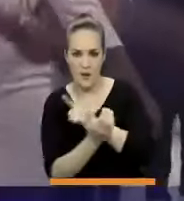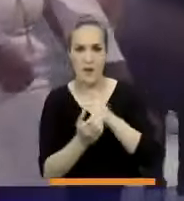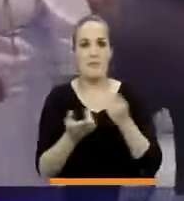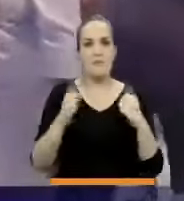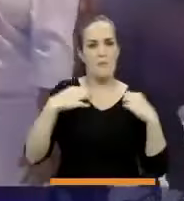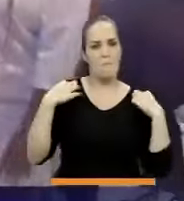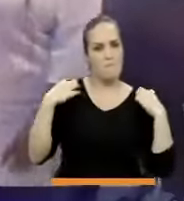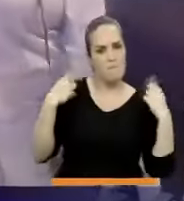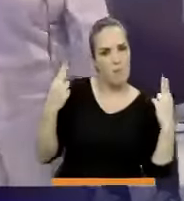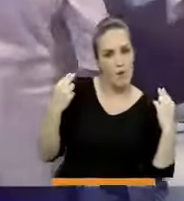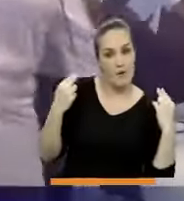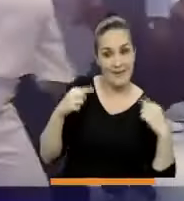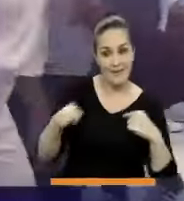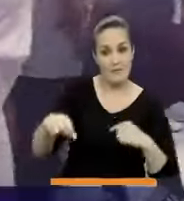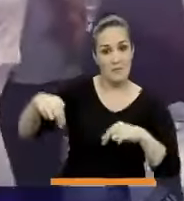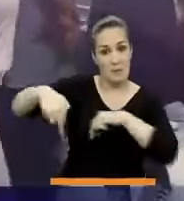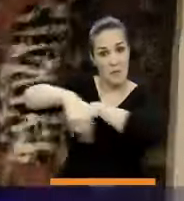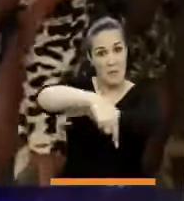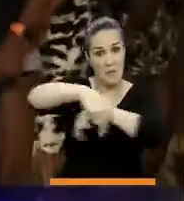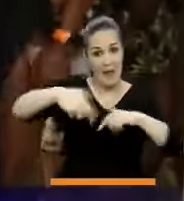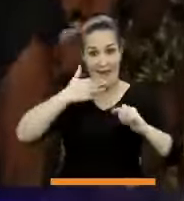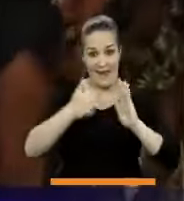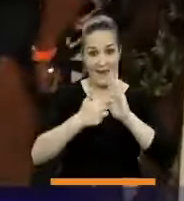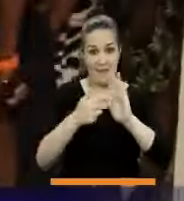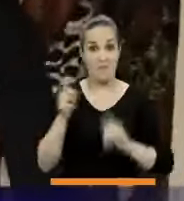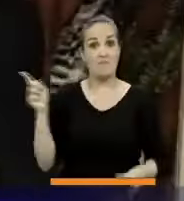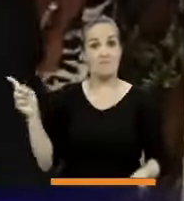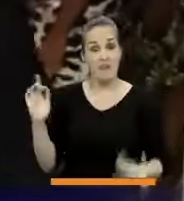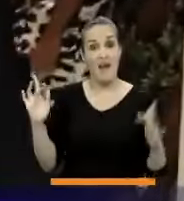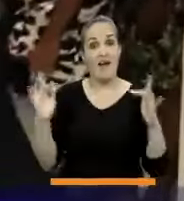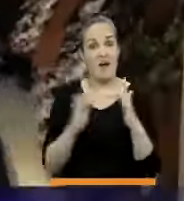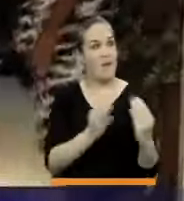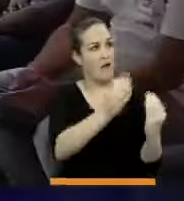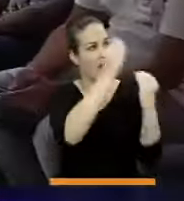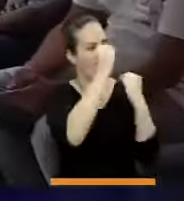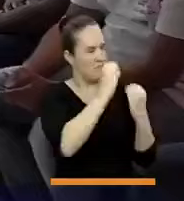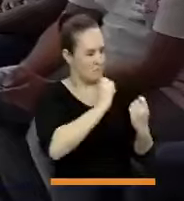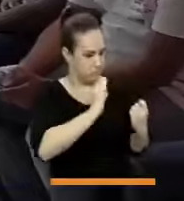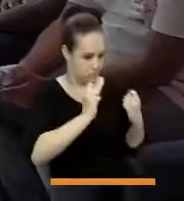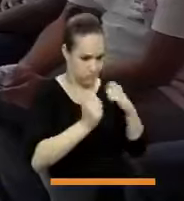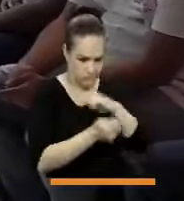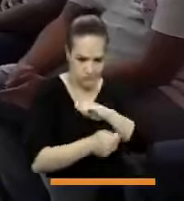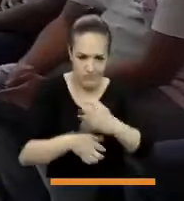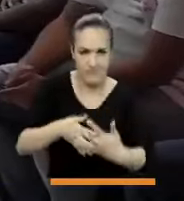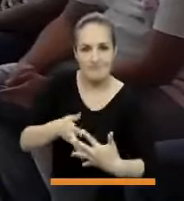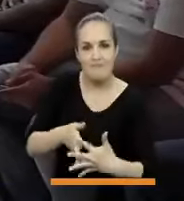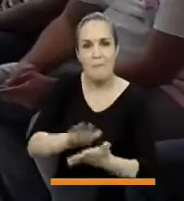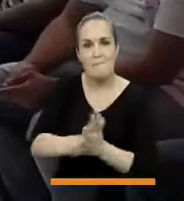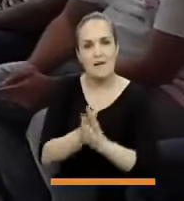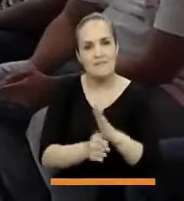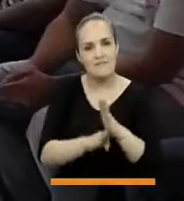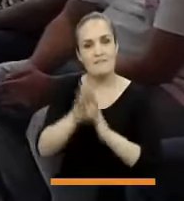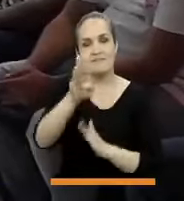moda. Este desfile ejemplifica cómo la moda puede ser un motor para la paz y el desarrollo.